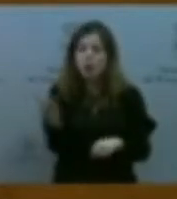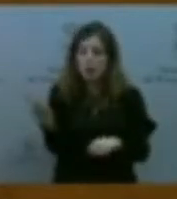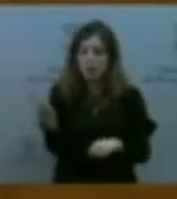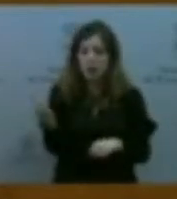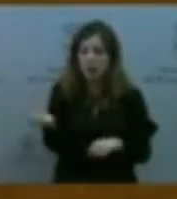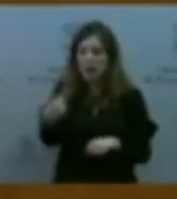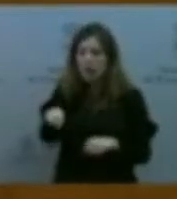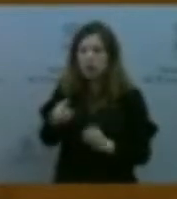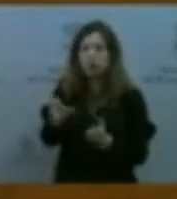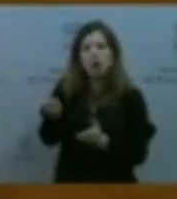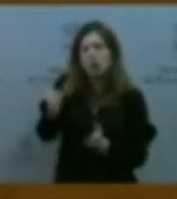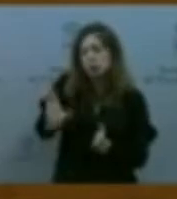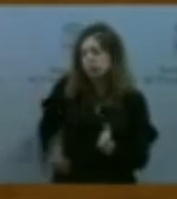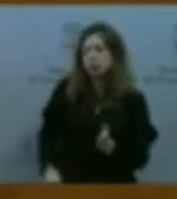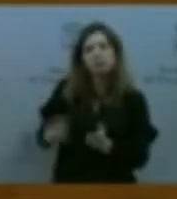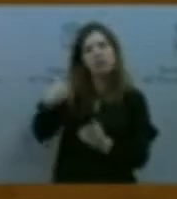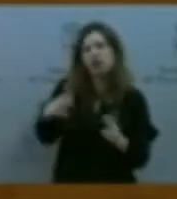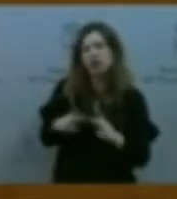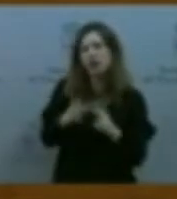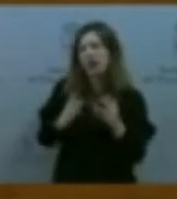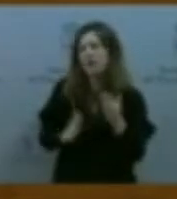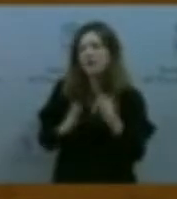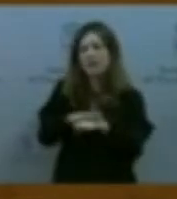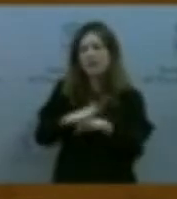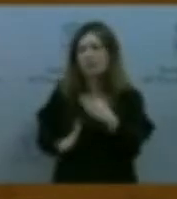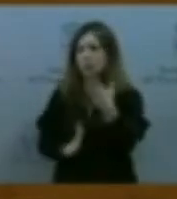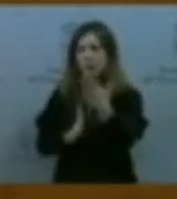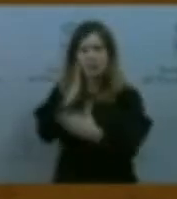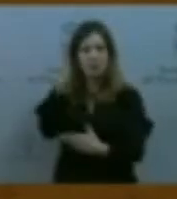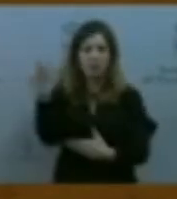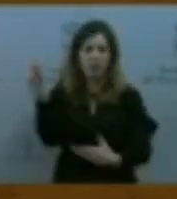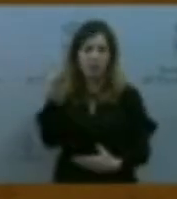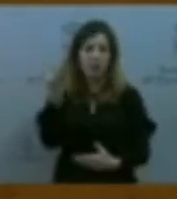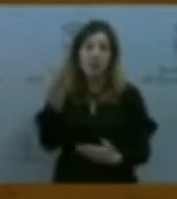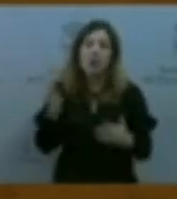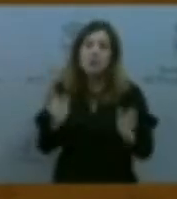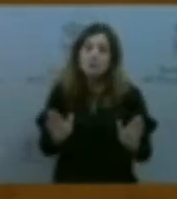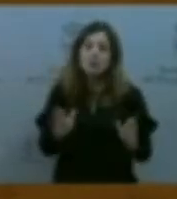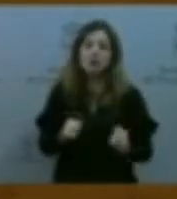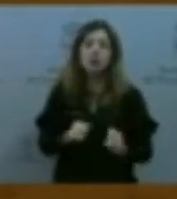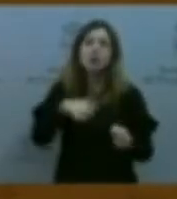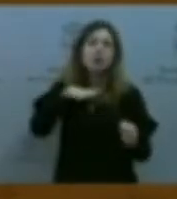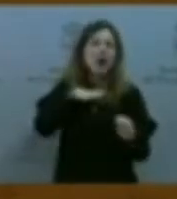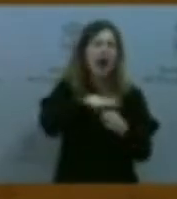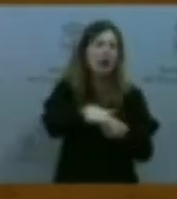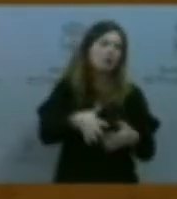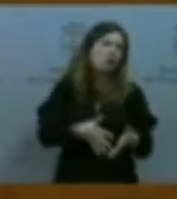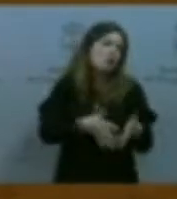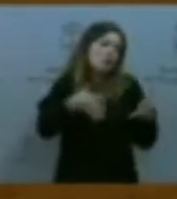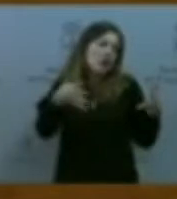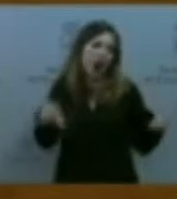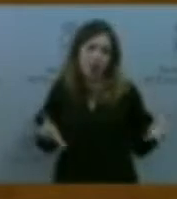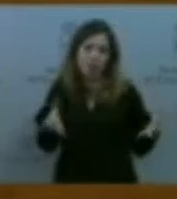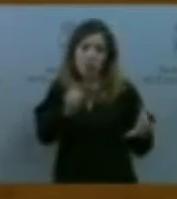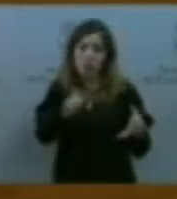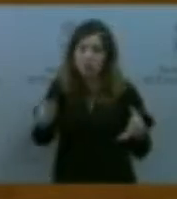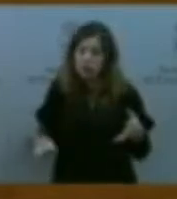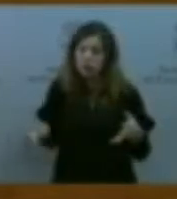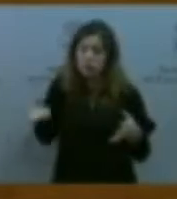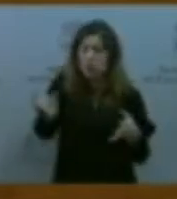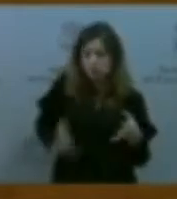Pero hay un ámbito muy amplio de perceptores que, consecuencia de la crisis